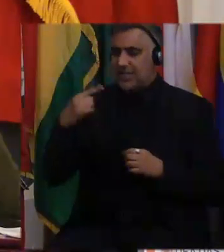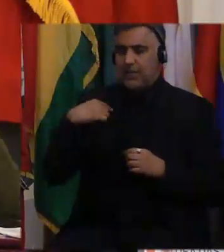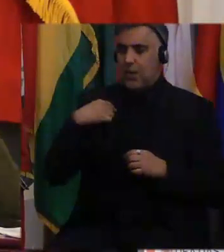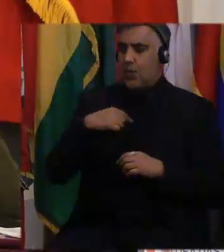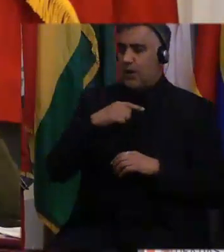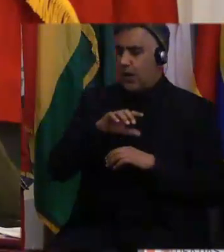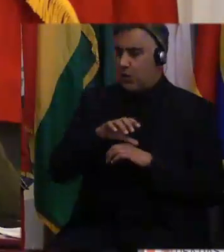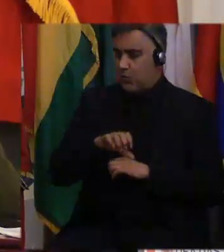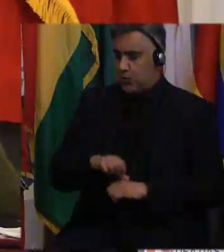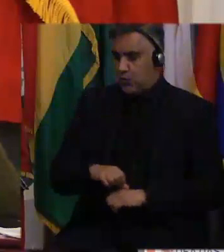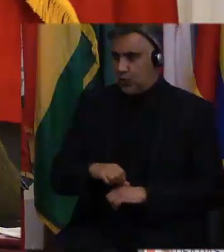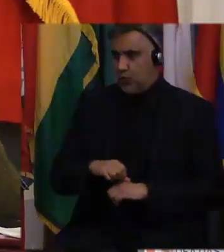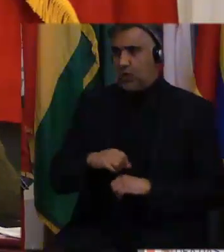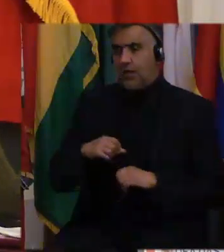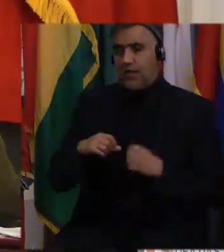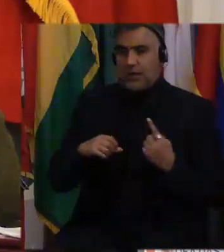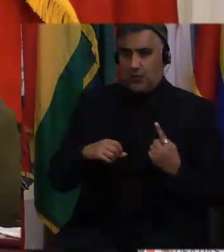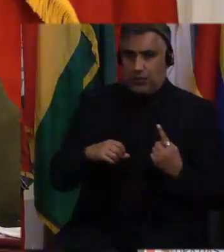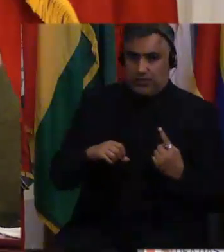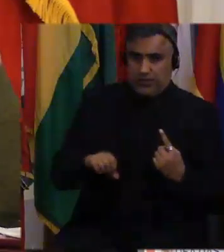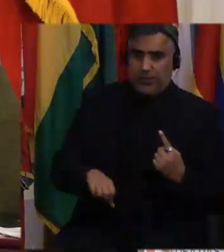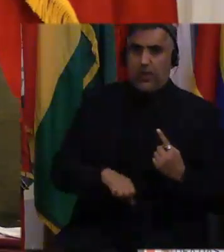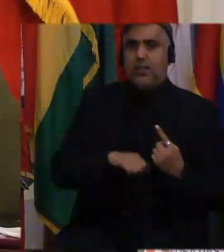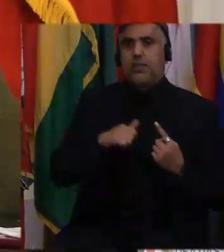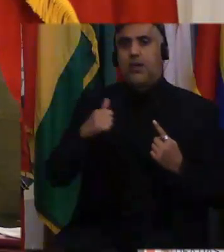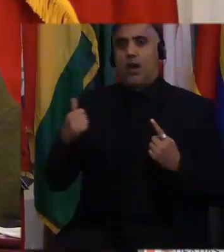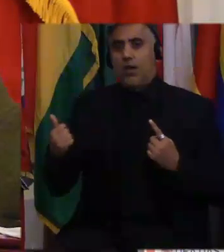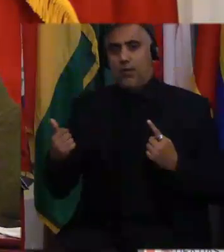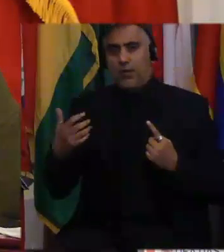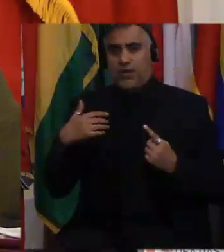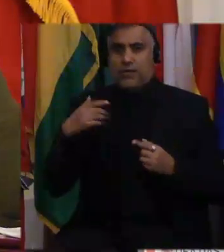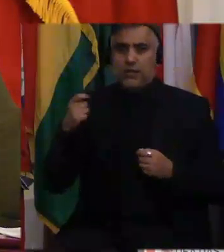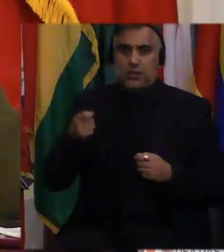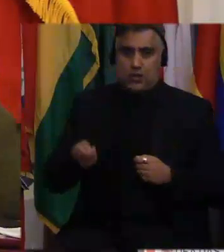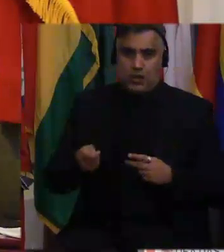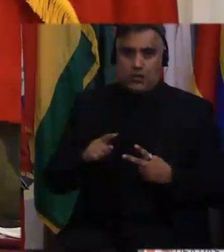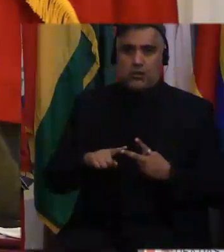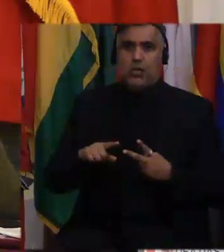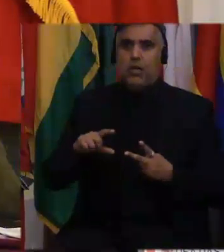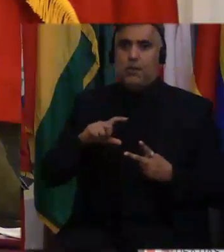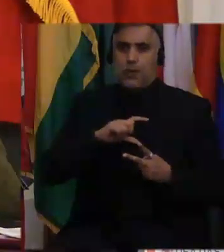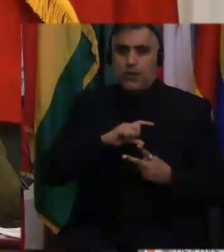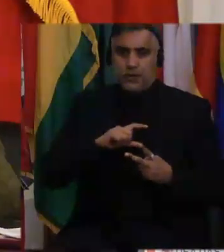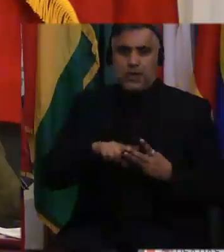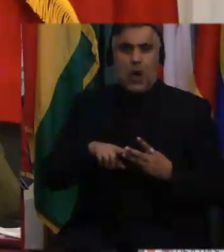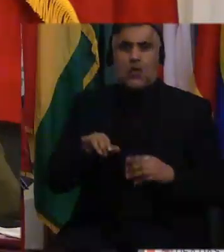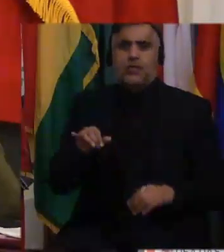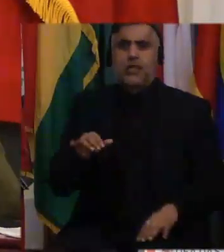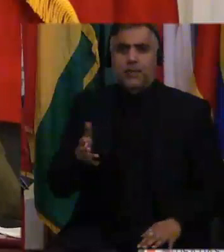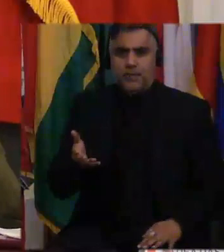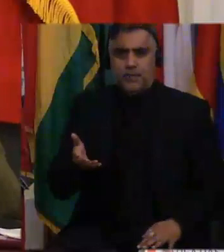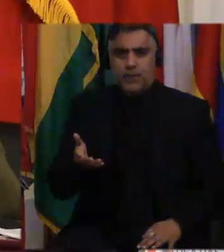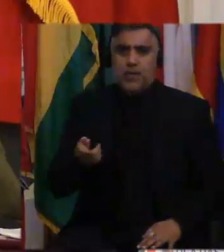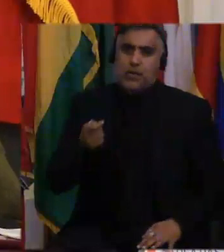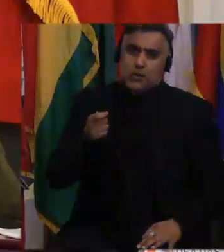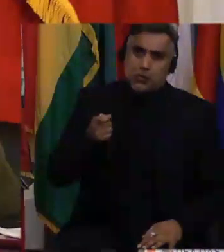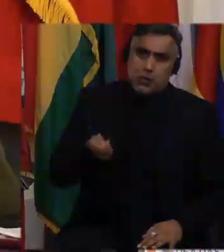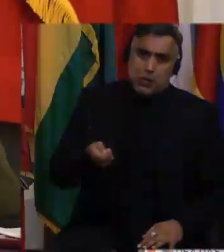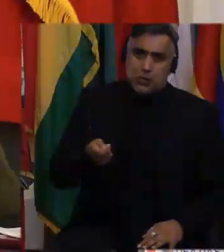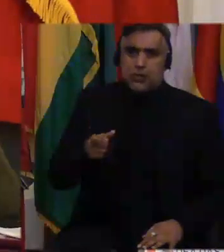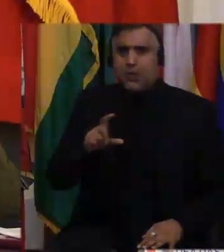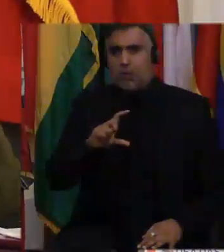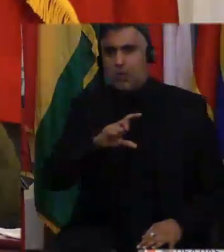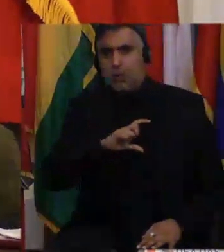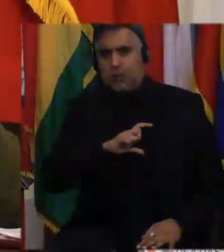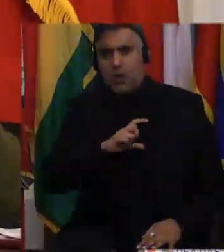En segundo lado, el asunto de que los jueces y los policías también son así. Yo en el caso de los jueces y los policías haría dos cosas. La